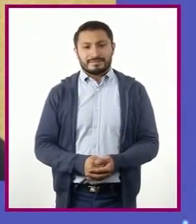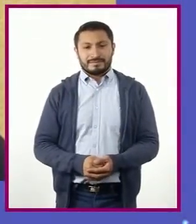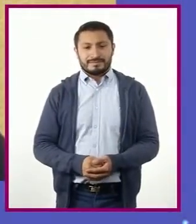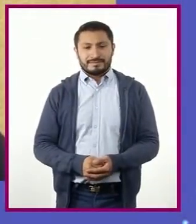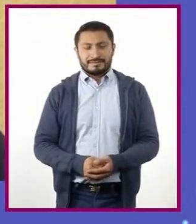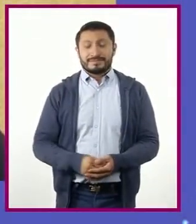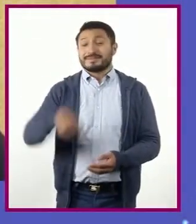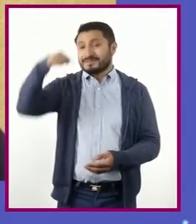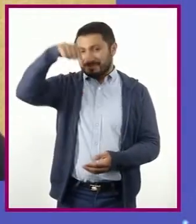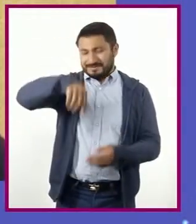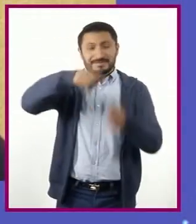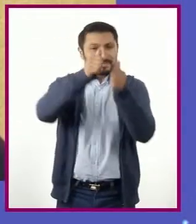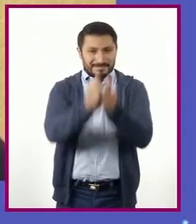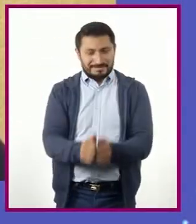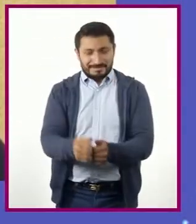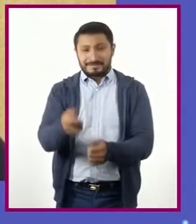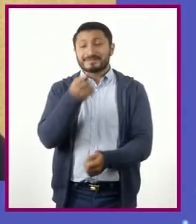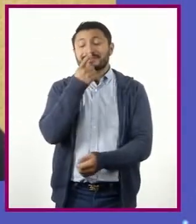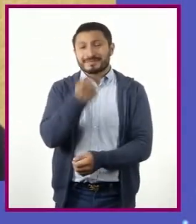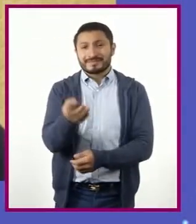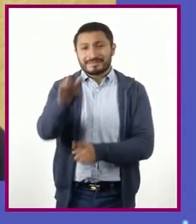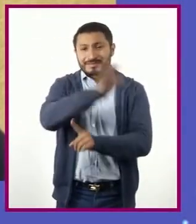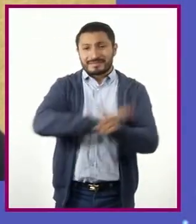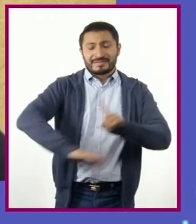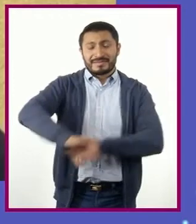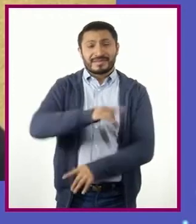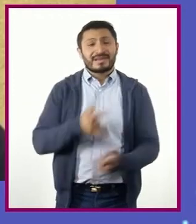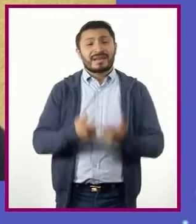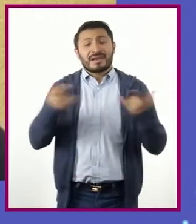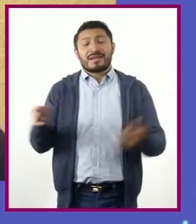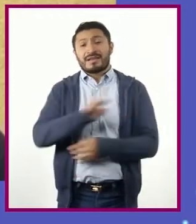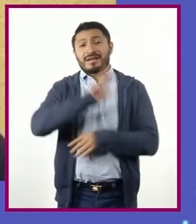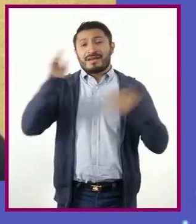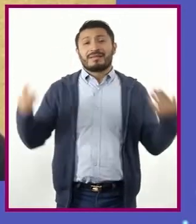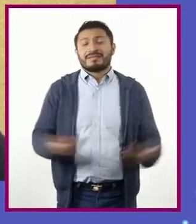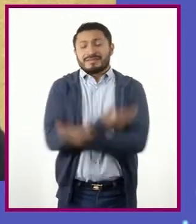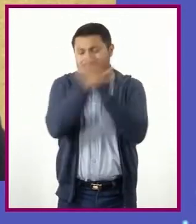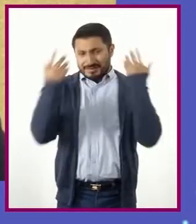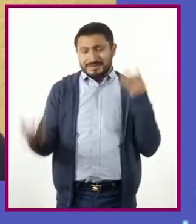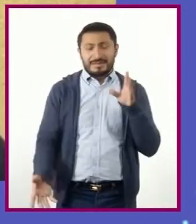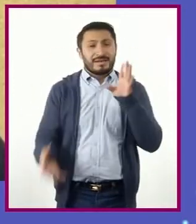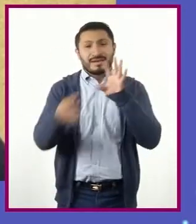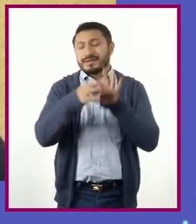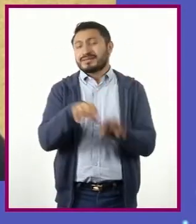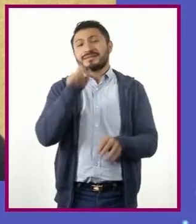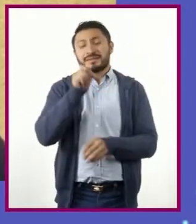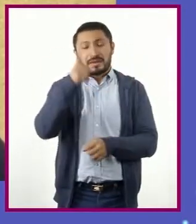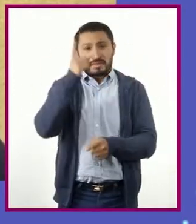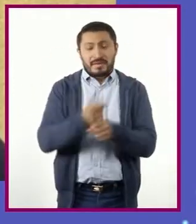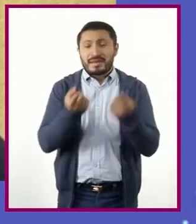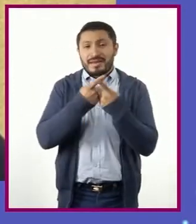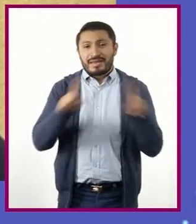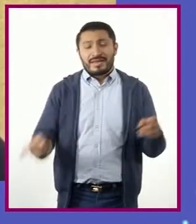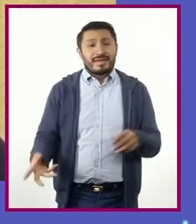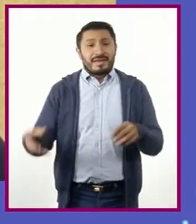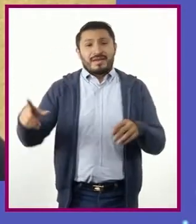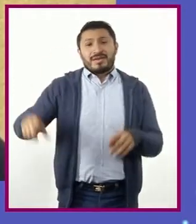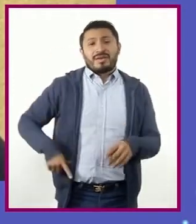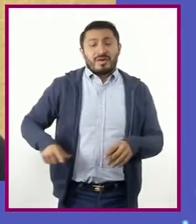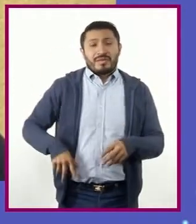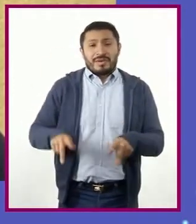Sí, aquí sigo. Les comento que el contexto histórico del Renacimiento coincide con el primer desarrollo del capitalismo comercial y